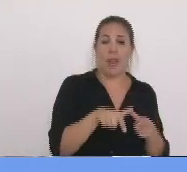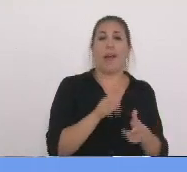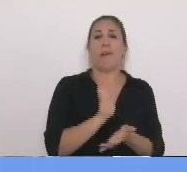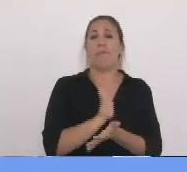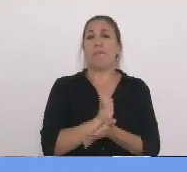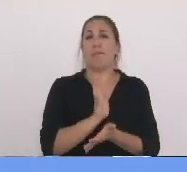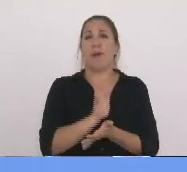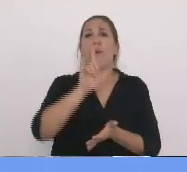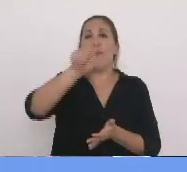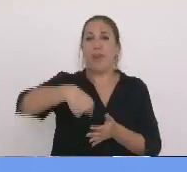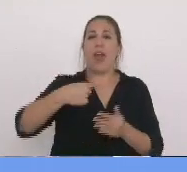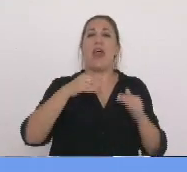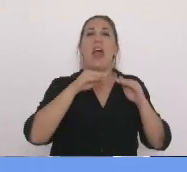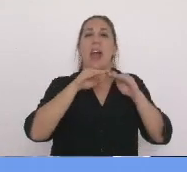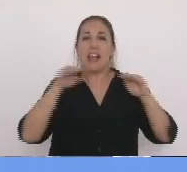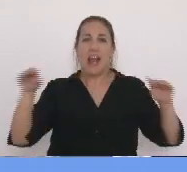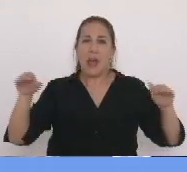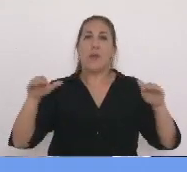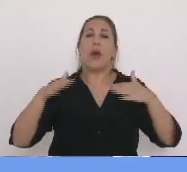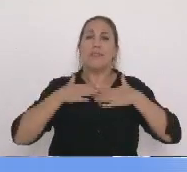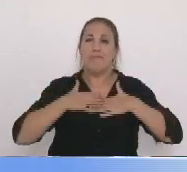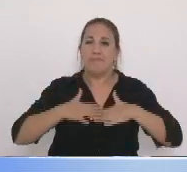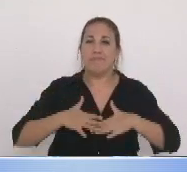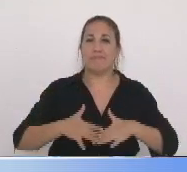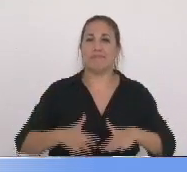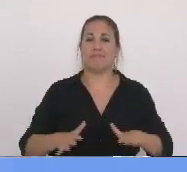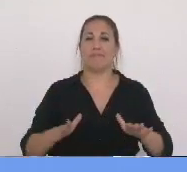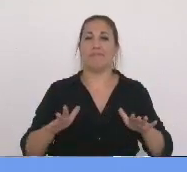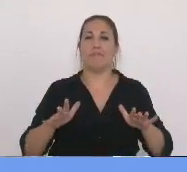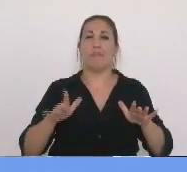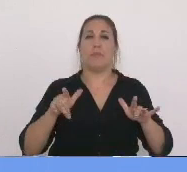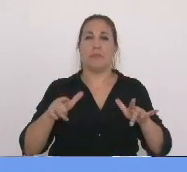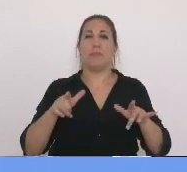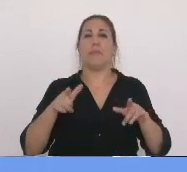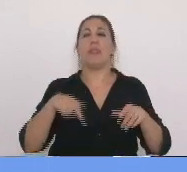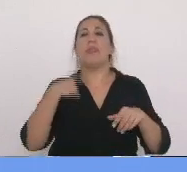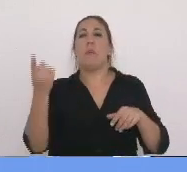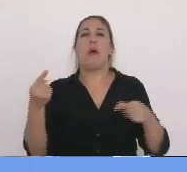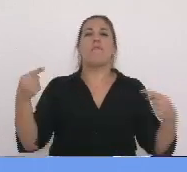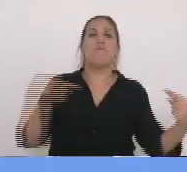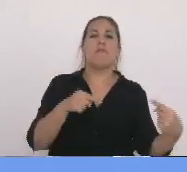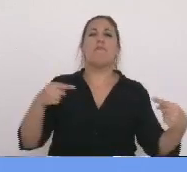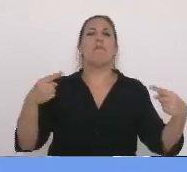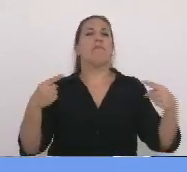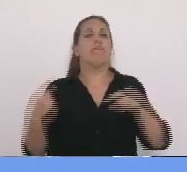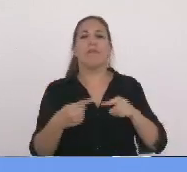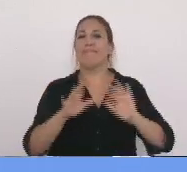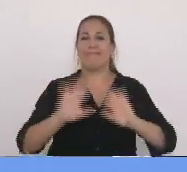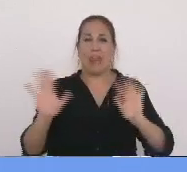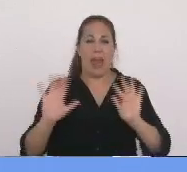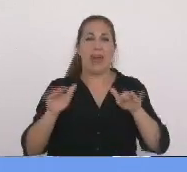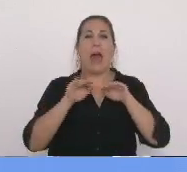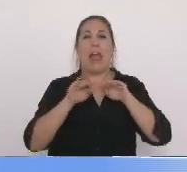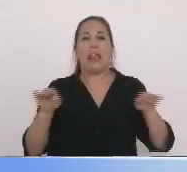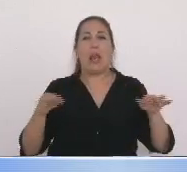equilibrio y la armonización que evita las hipótesis de enfrentamiento en todo caso como bien